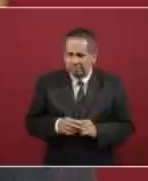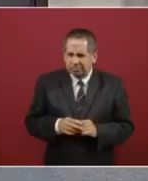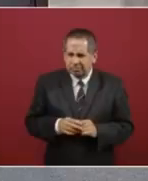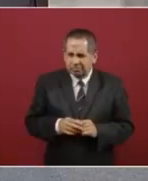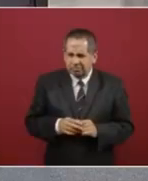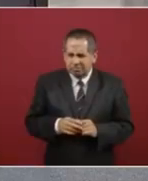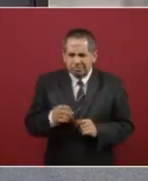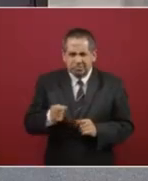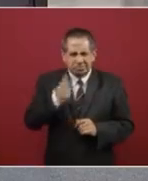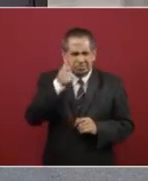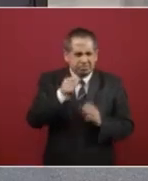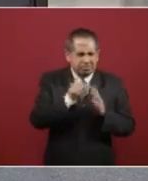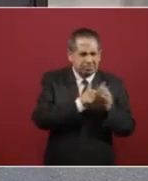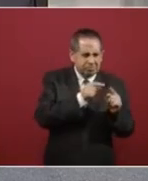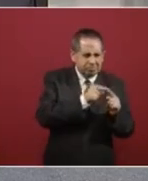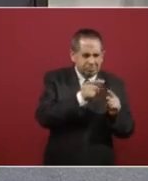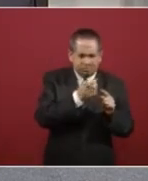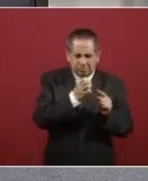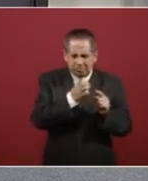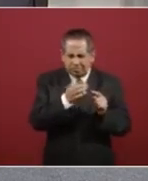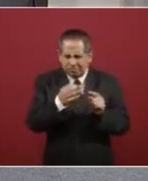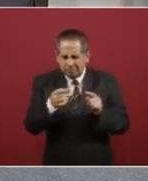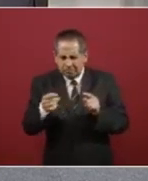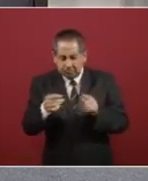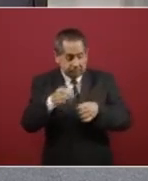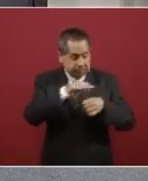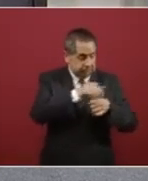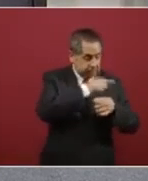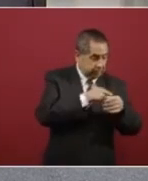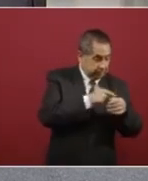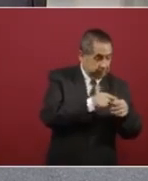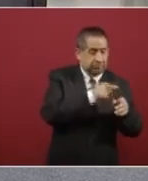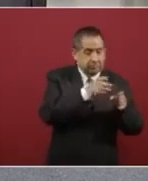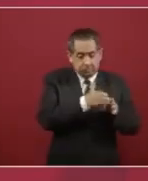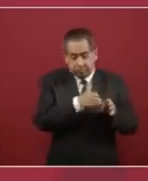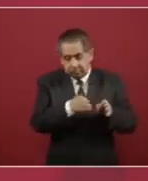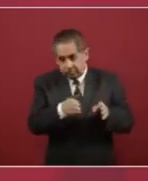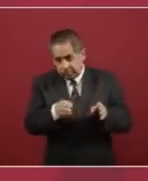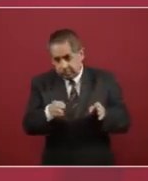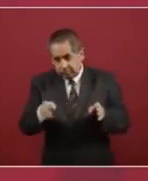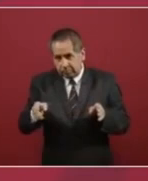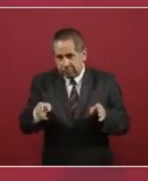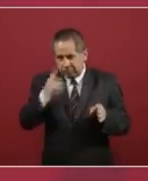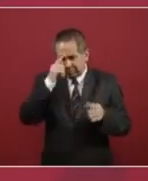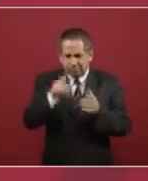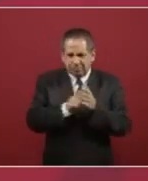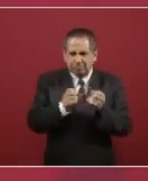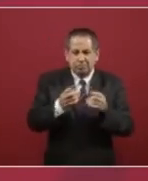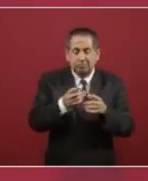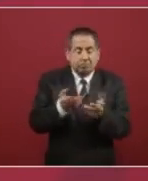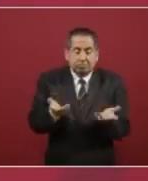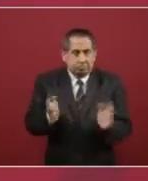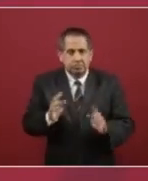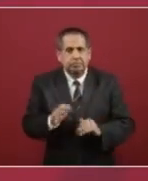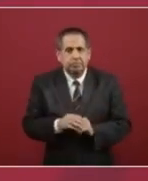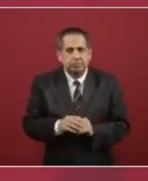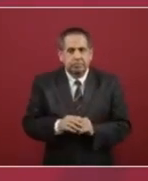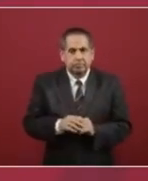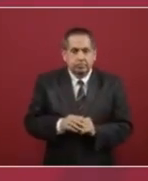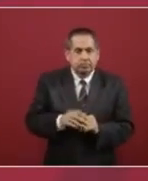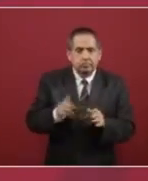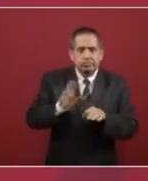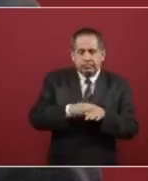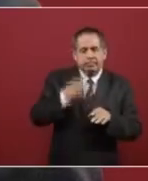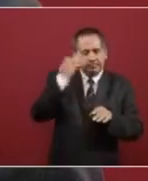en los primeros meses después de la elección, el del año siguiente a la elección. Entonces, que eso se pueda